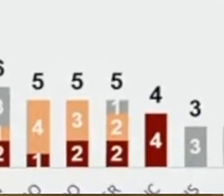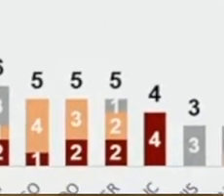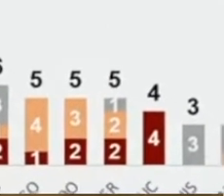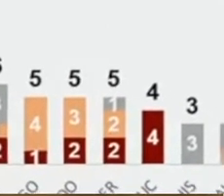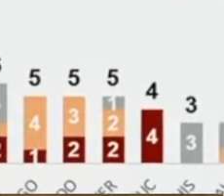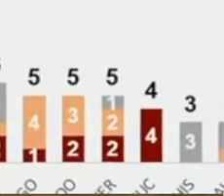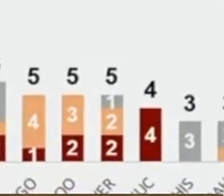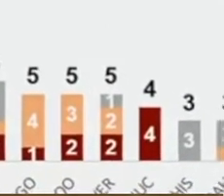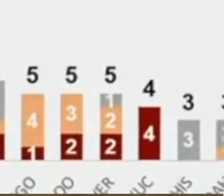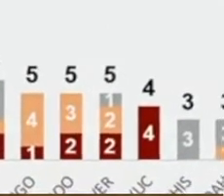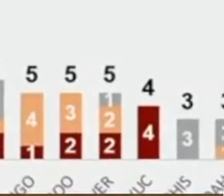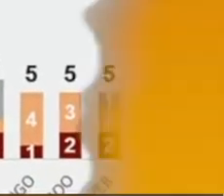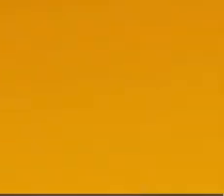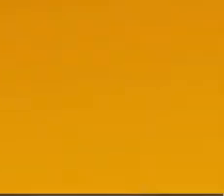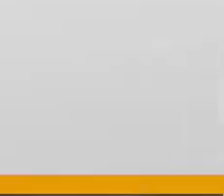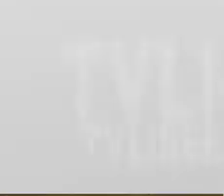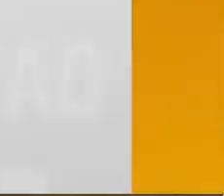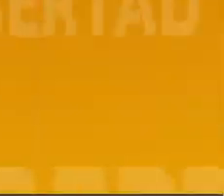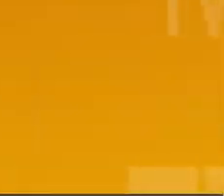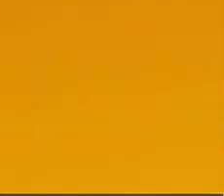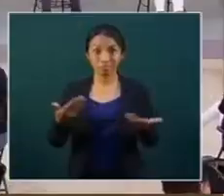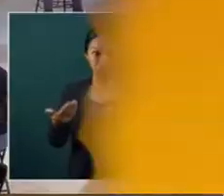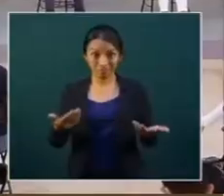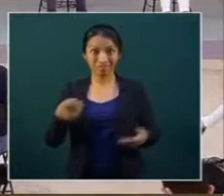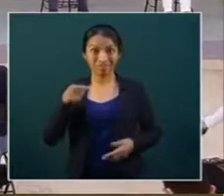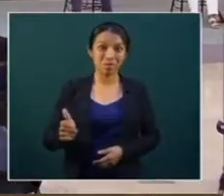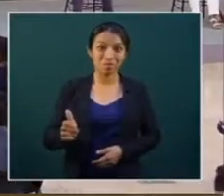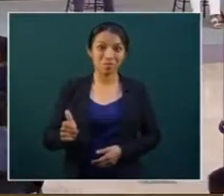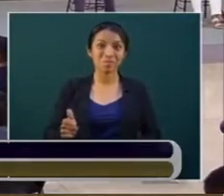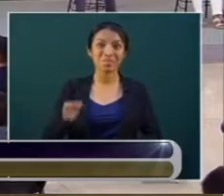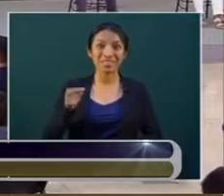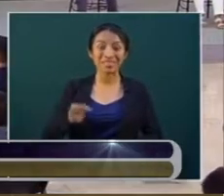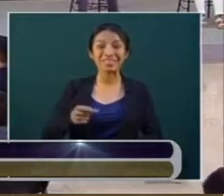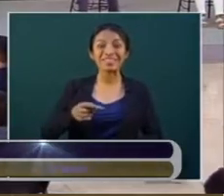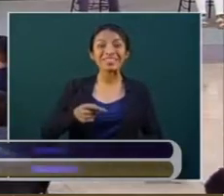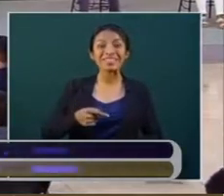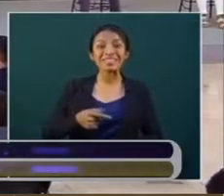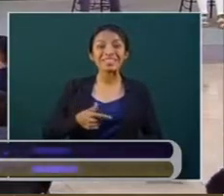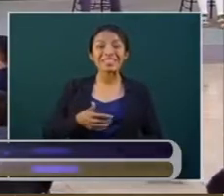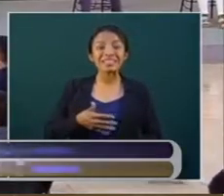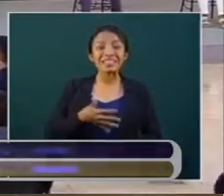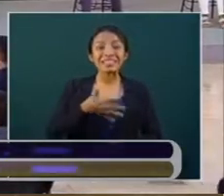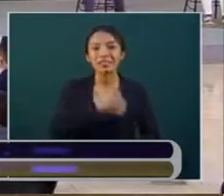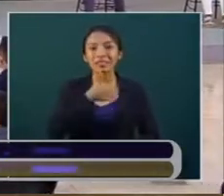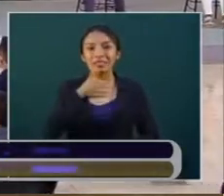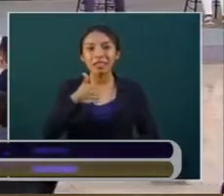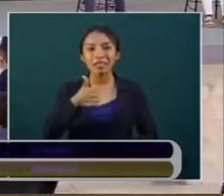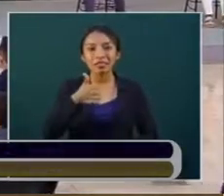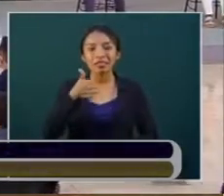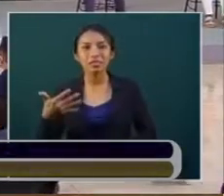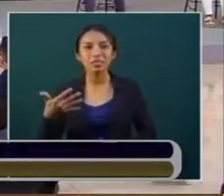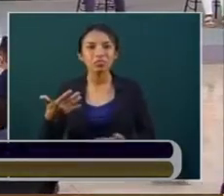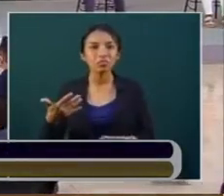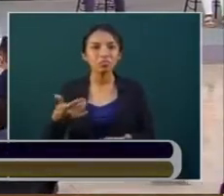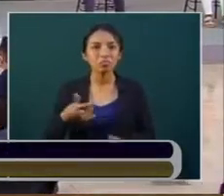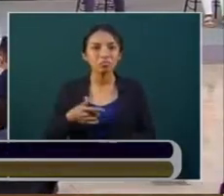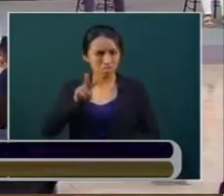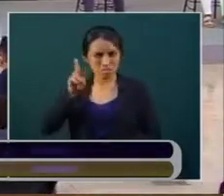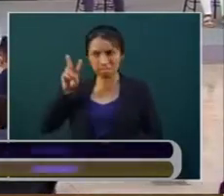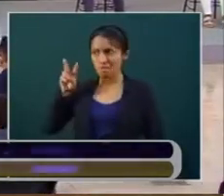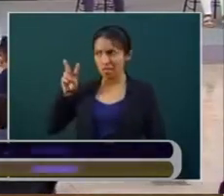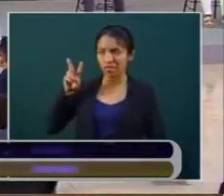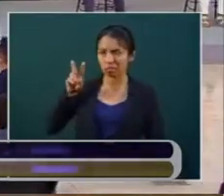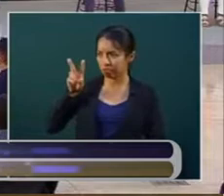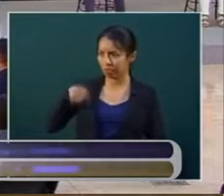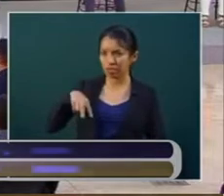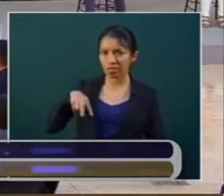este tipo cometido a nivel república. Guanajuato, 15, 6, 5, este es viernes, ¿no?